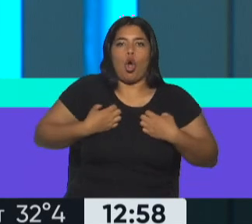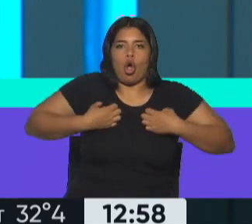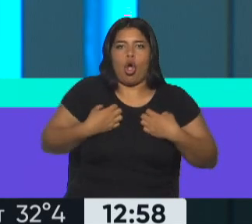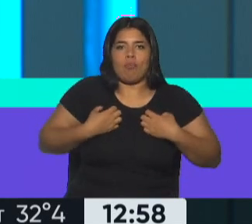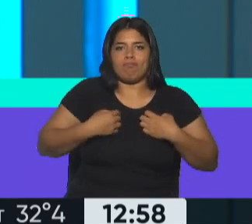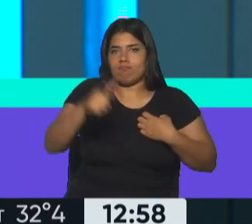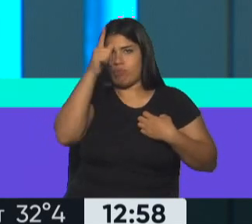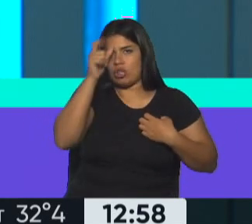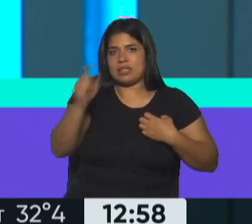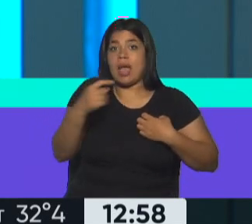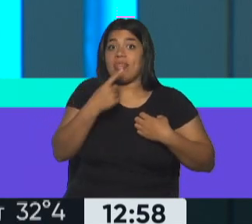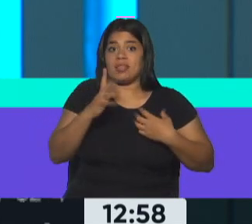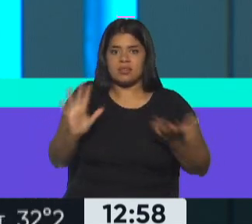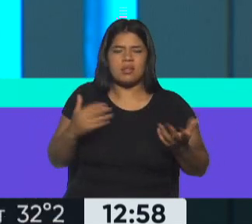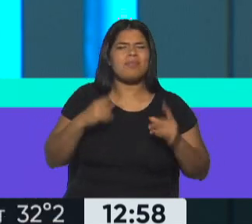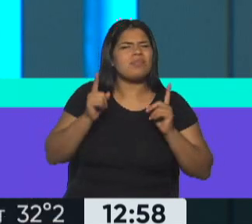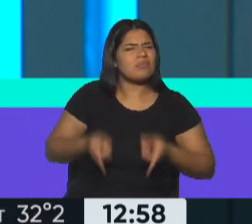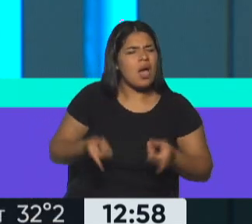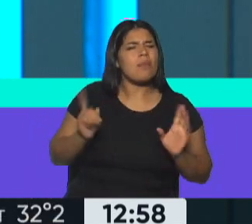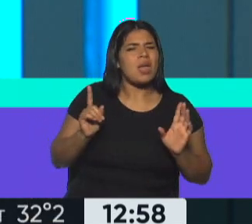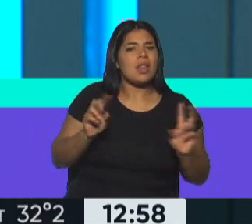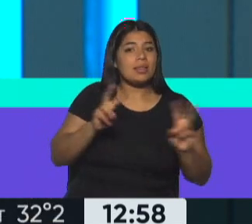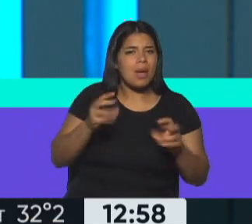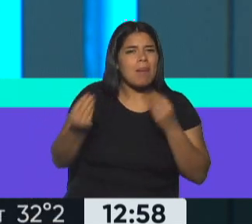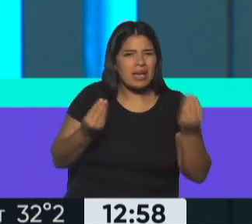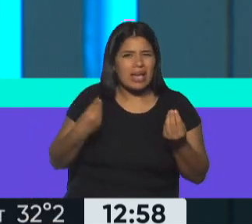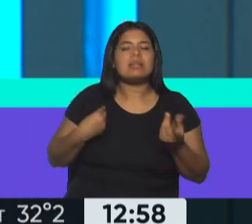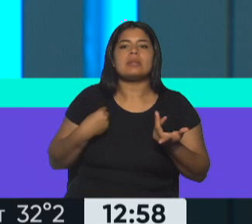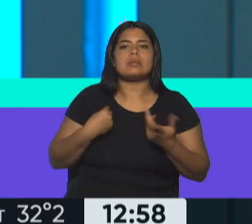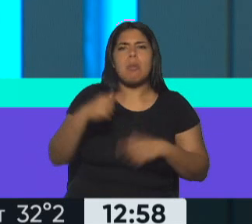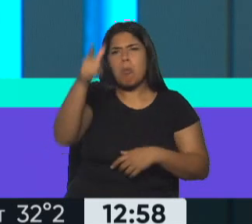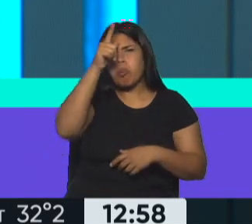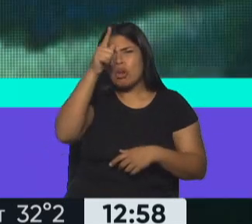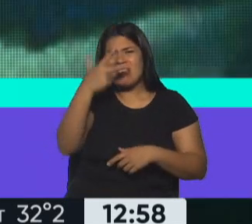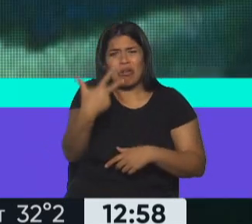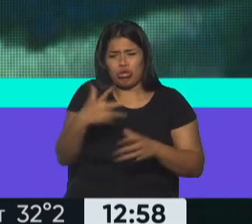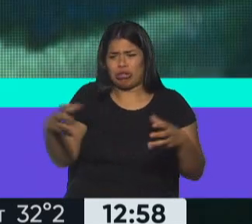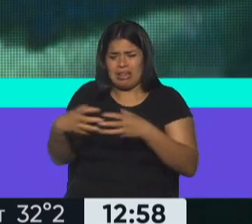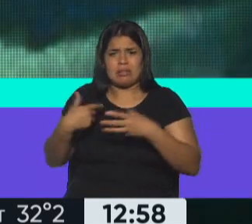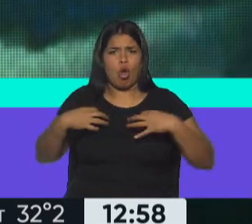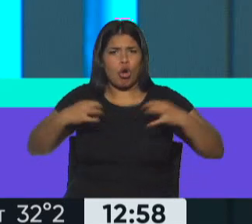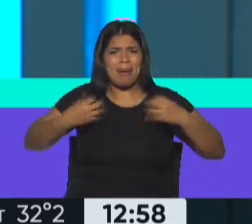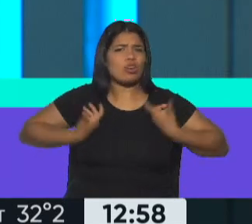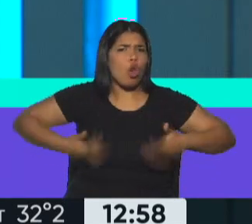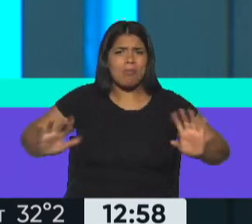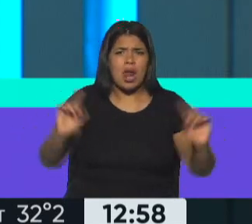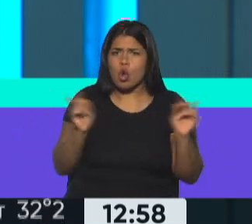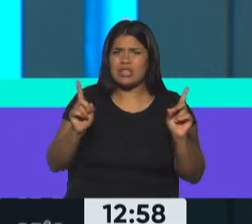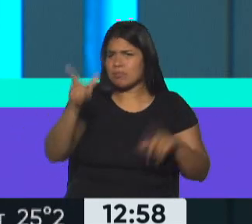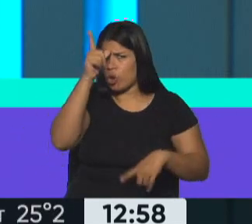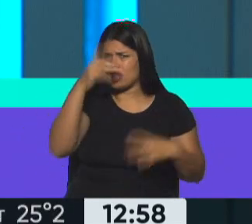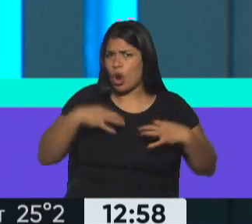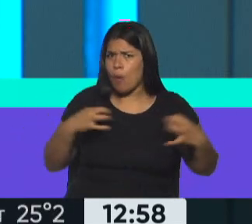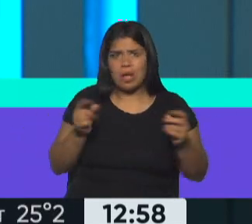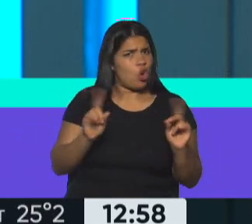no de una brigada que actúa vestida de civil en un automóvil que no está identificado como policial y en una circunstancia en la que los jóvenes